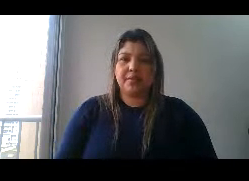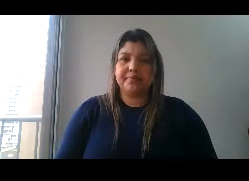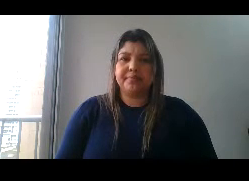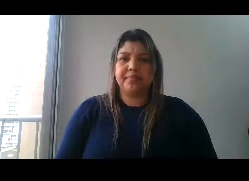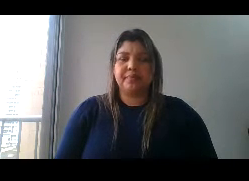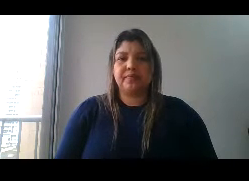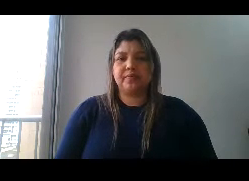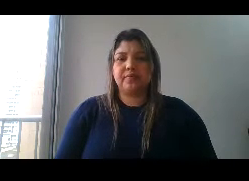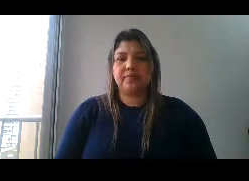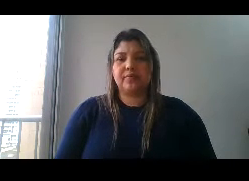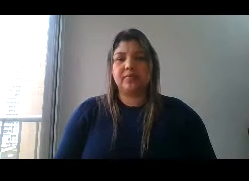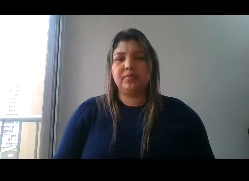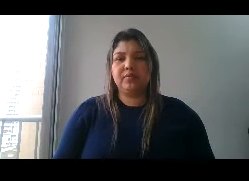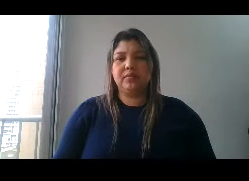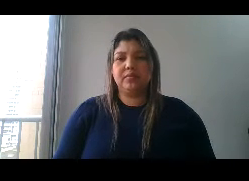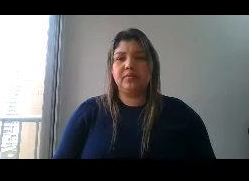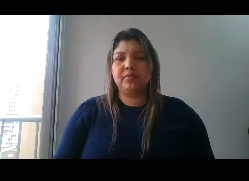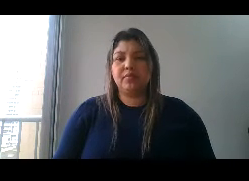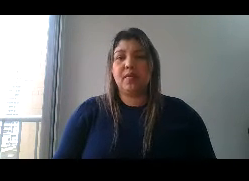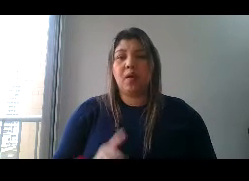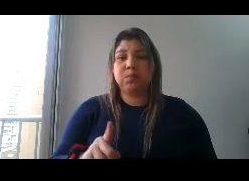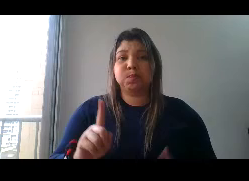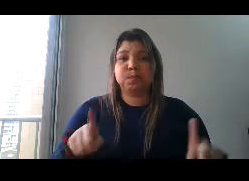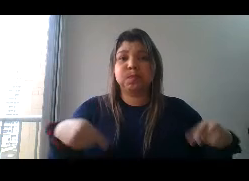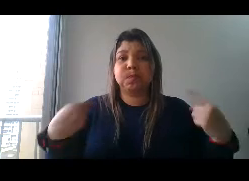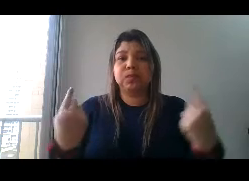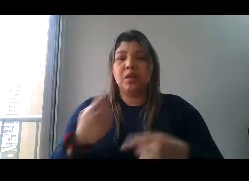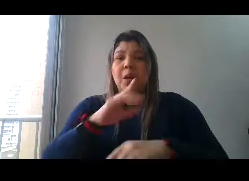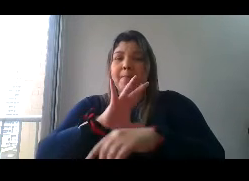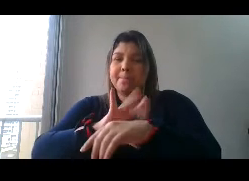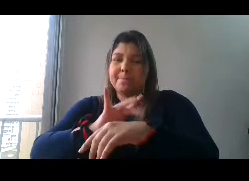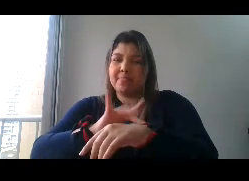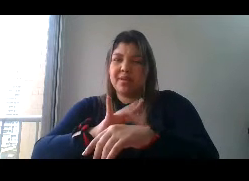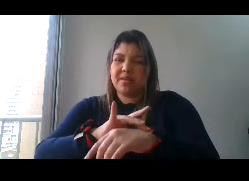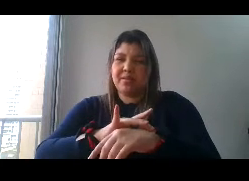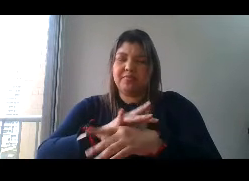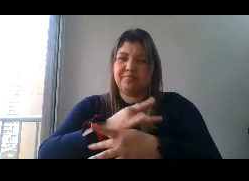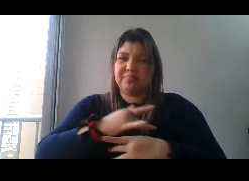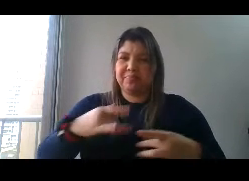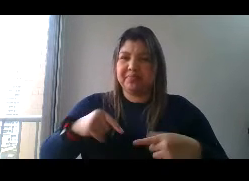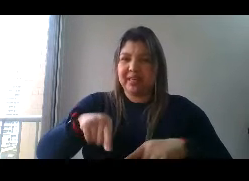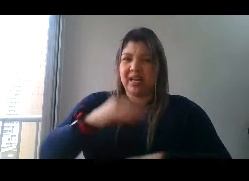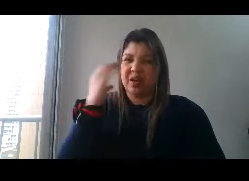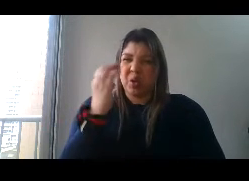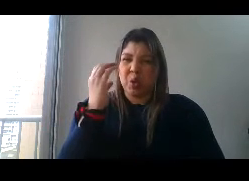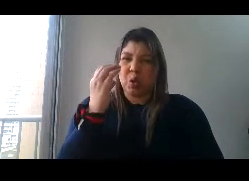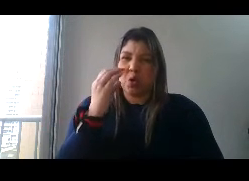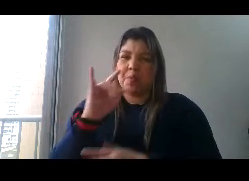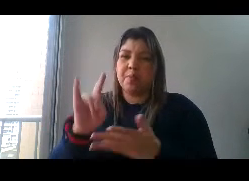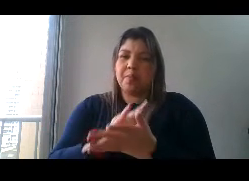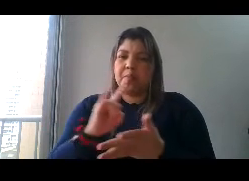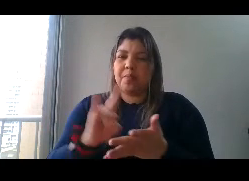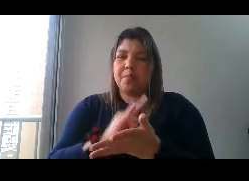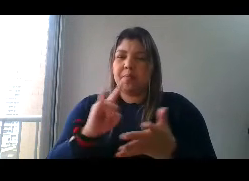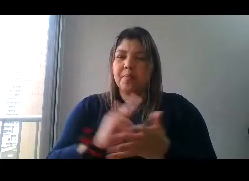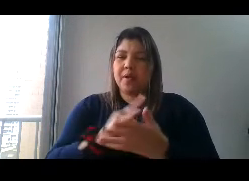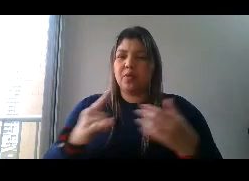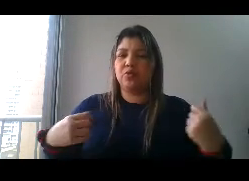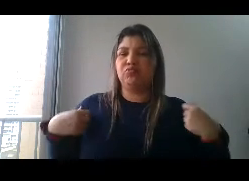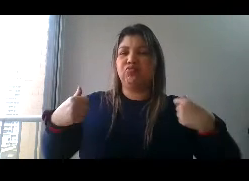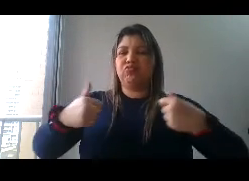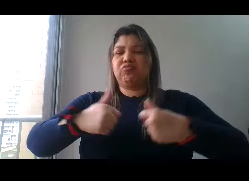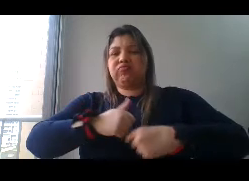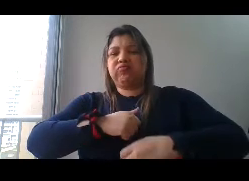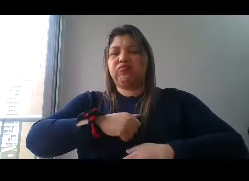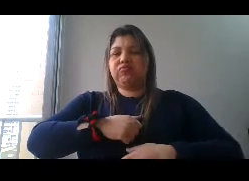ejemplo, están usando unos tipos de vestidos especiales tipo Tyvek, esos vestidos